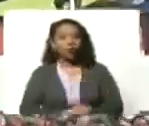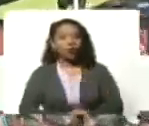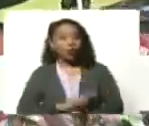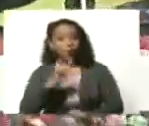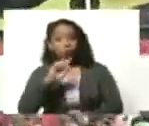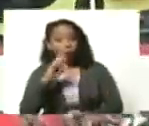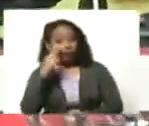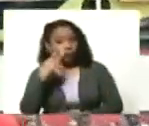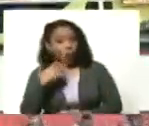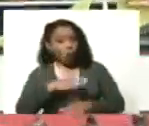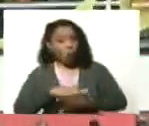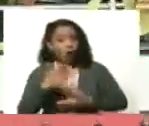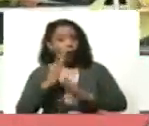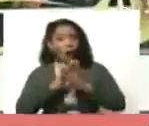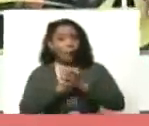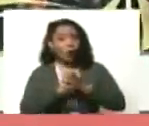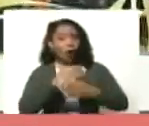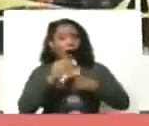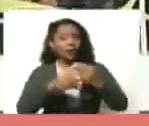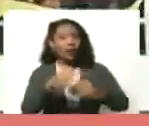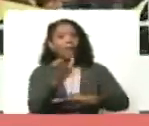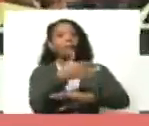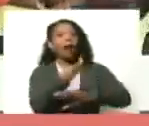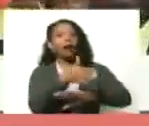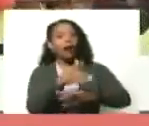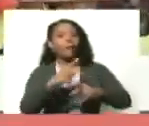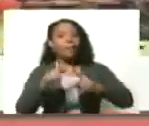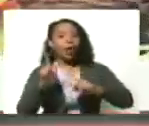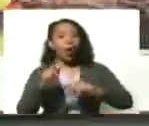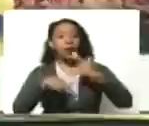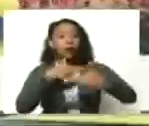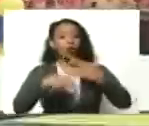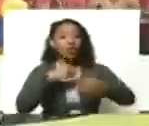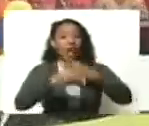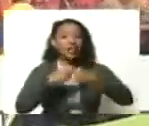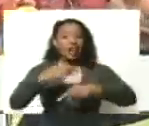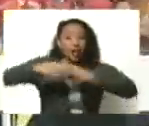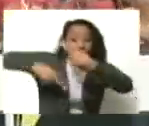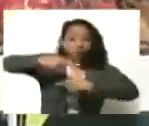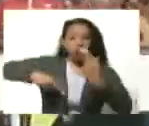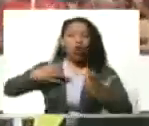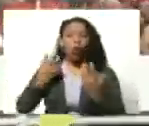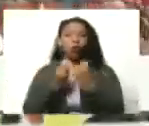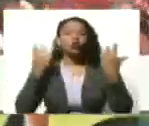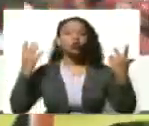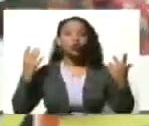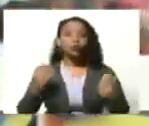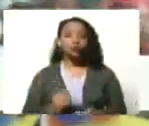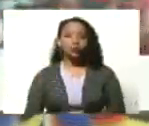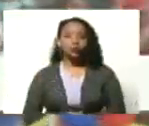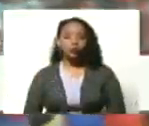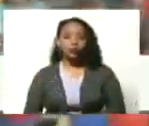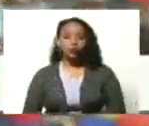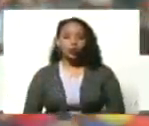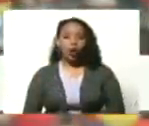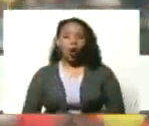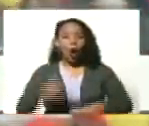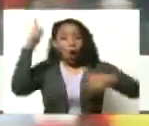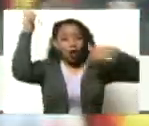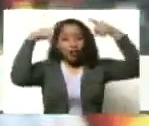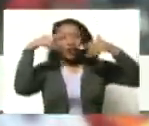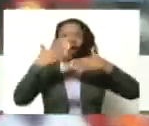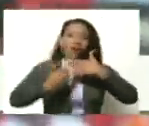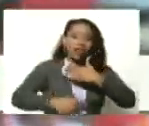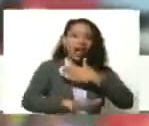¿ves? Porque con los amigos se hace parrilla, pero con los revolucionarios se hace revolución. Con los chavistas